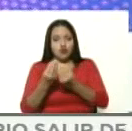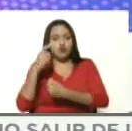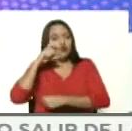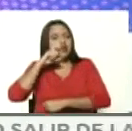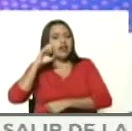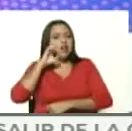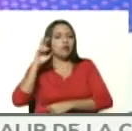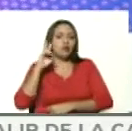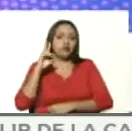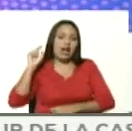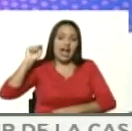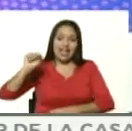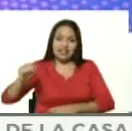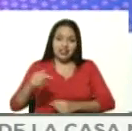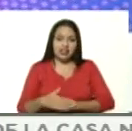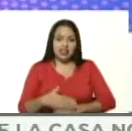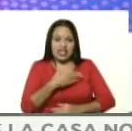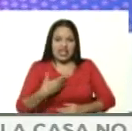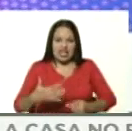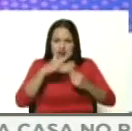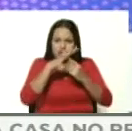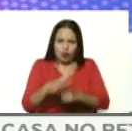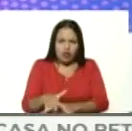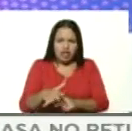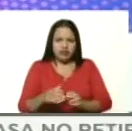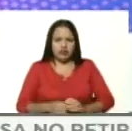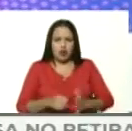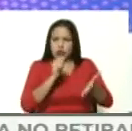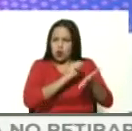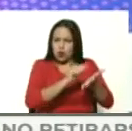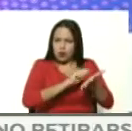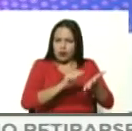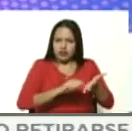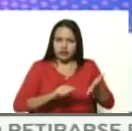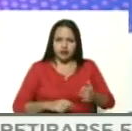Allí se pretendió imponer un documento